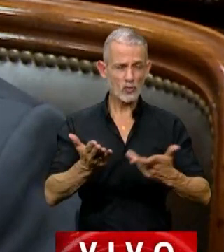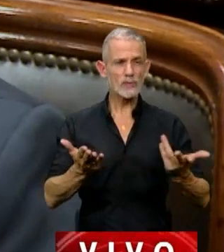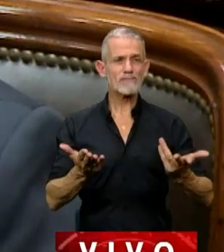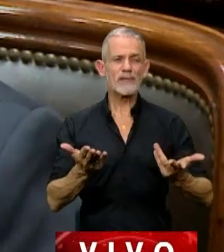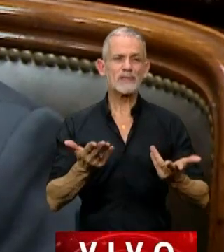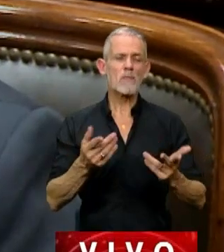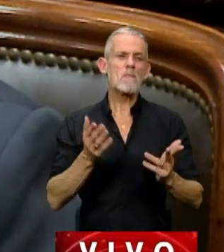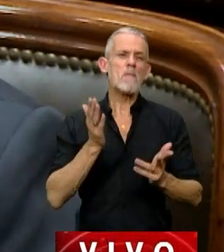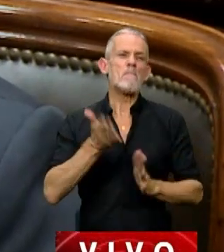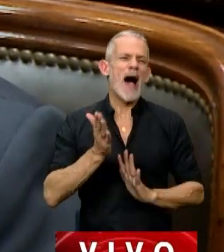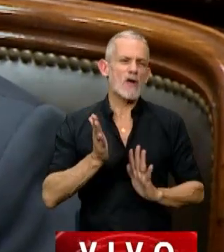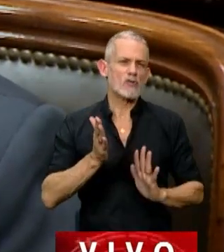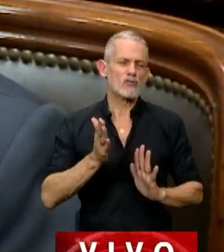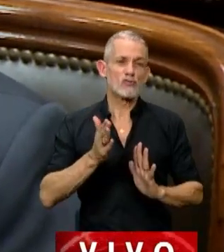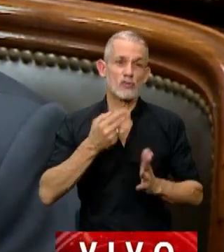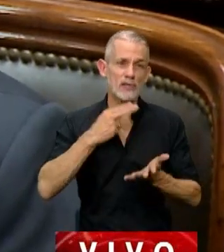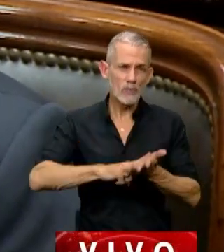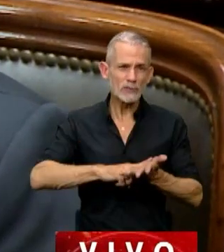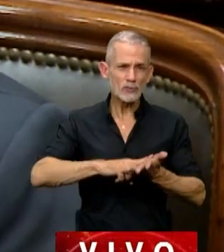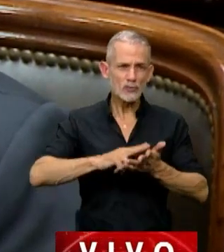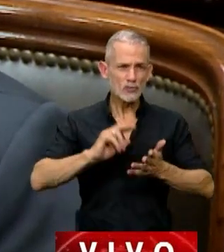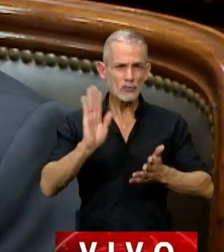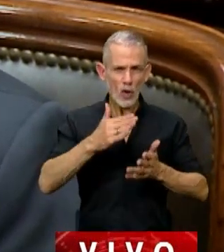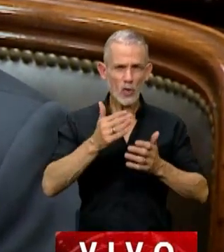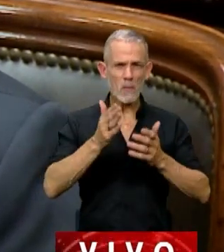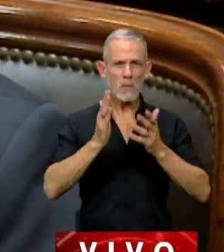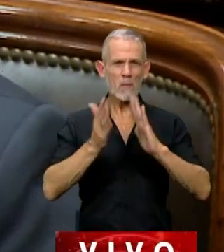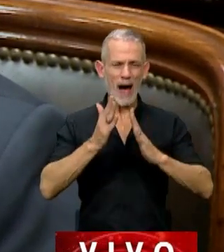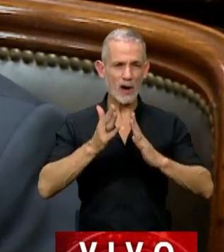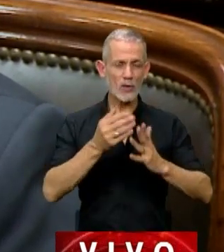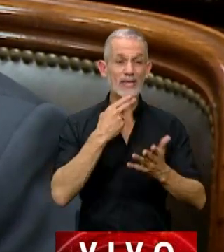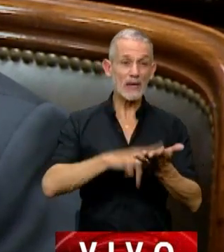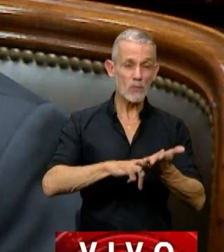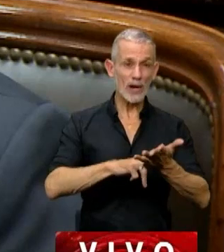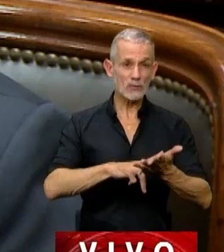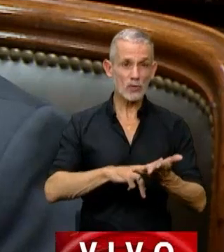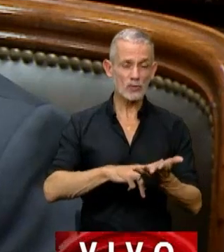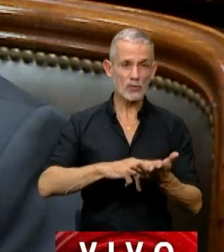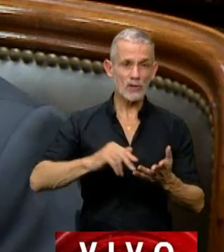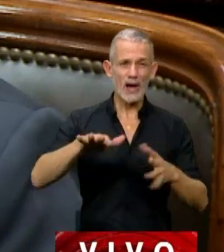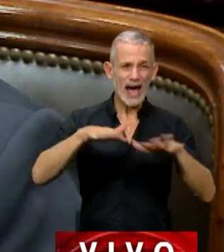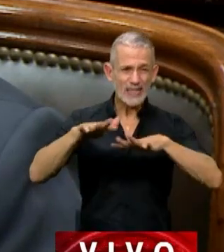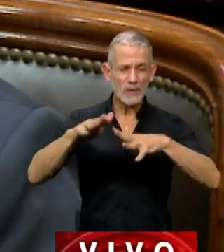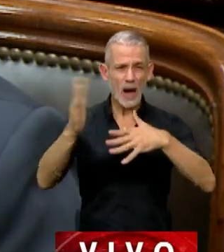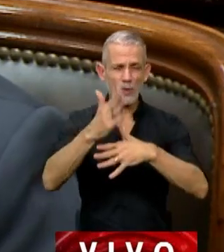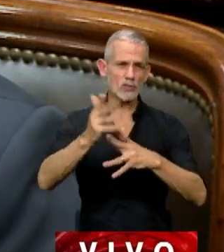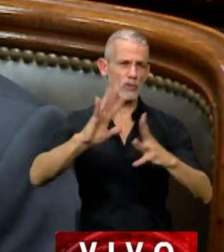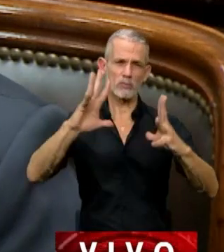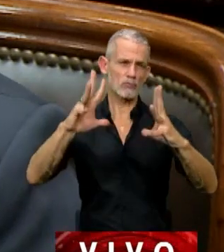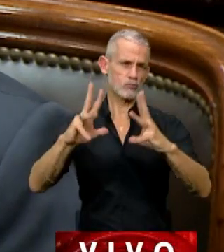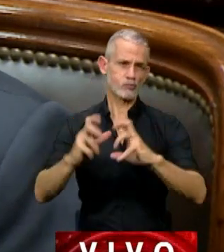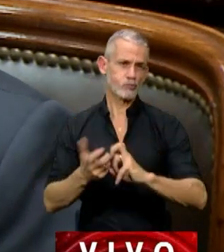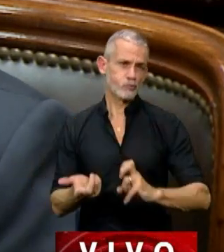son malos. Todos los impuestos destruyen una porción de la actividad productiva y, por lo